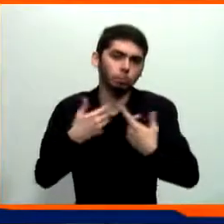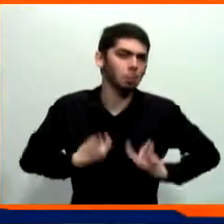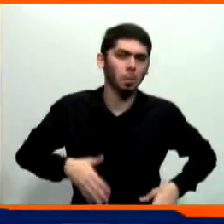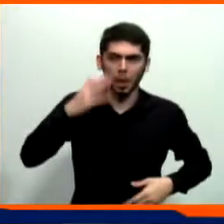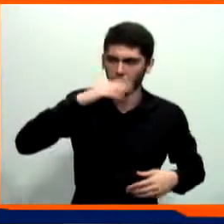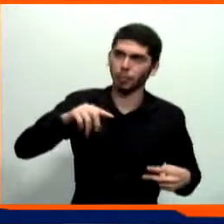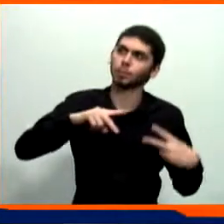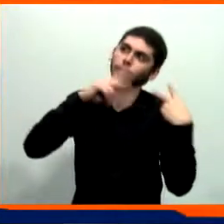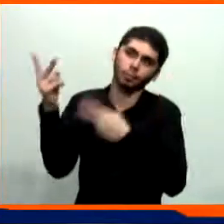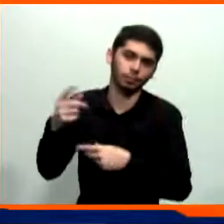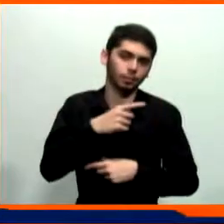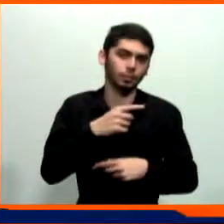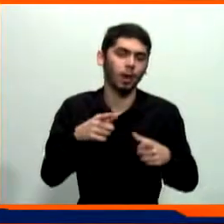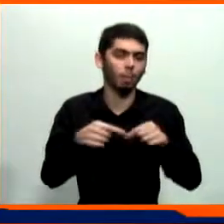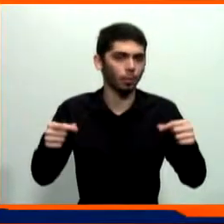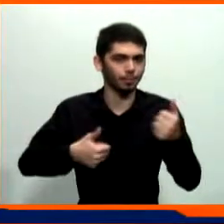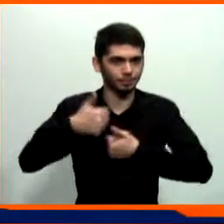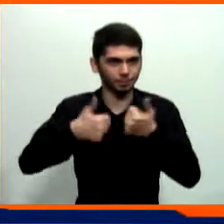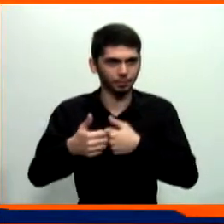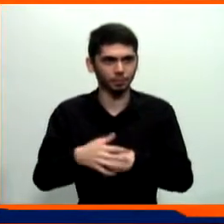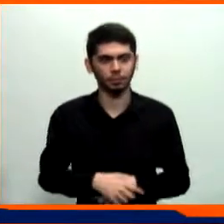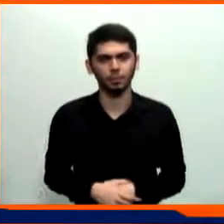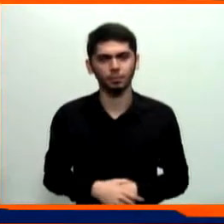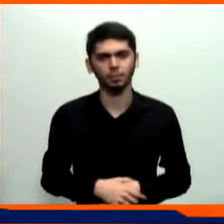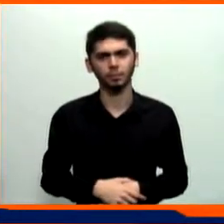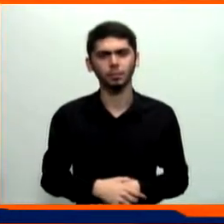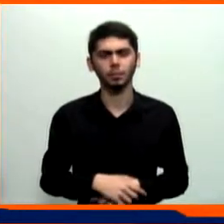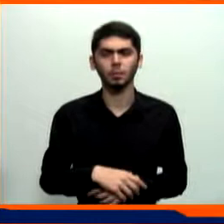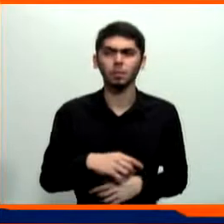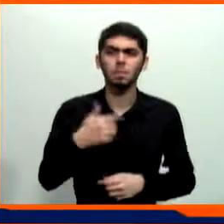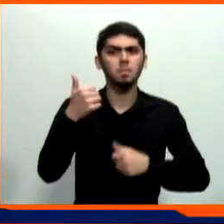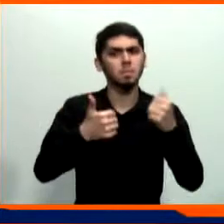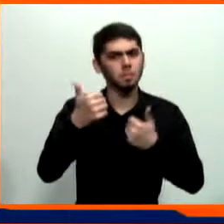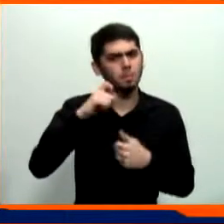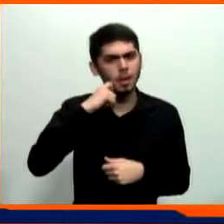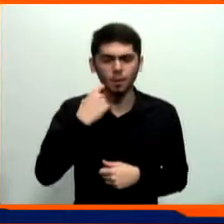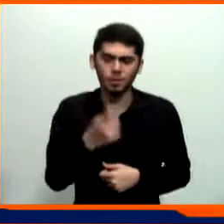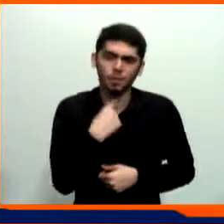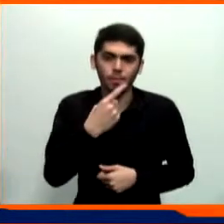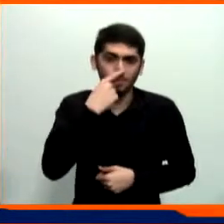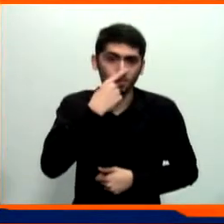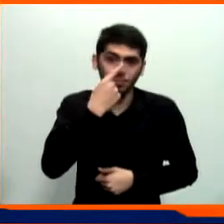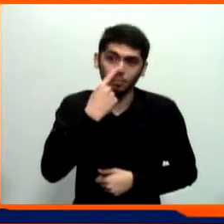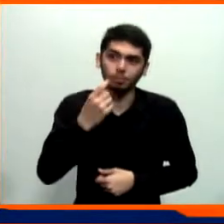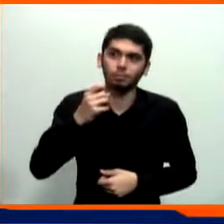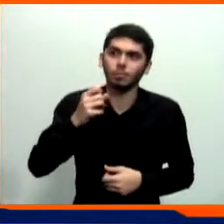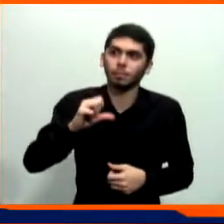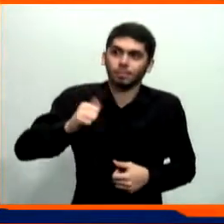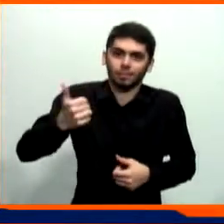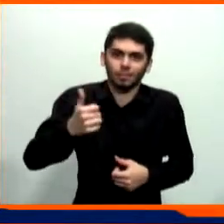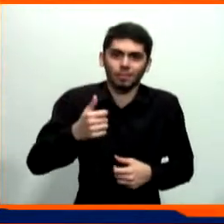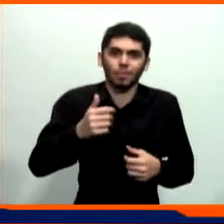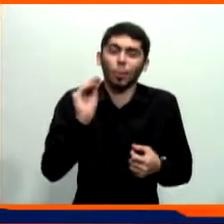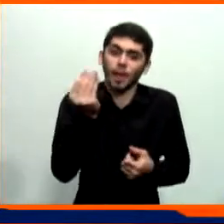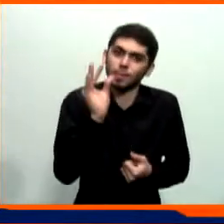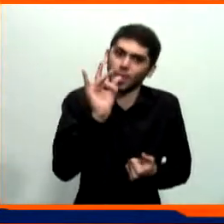Es un desafío lindo que bueno, queremos ganar. Brasil es un rival difícil, México también, así que